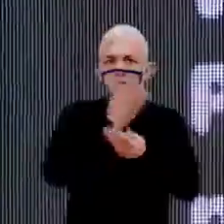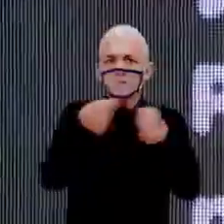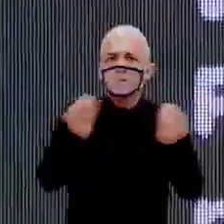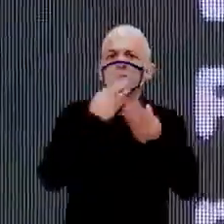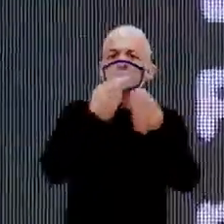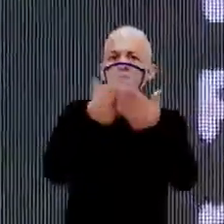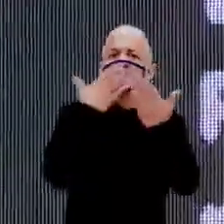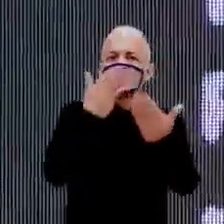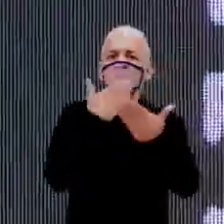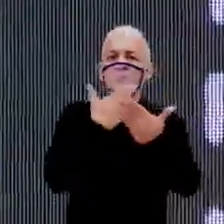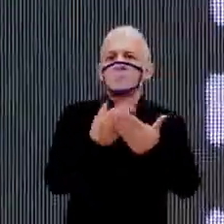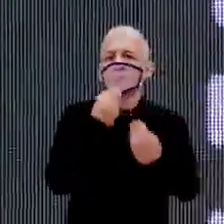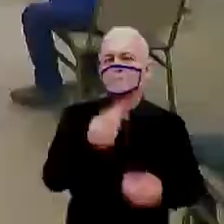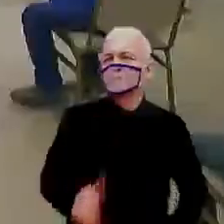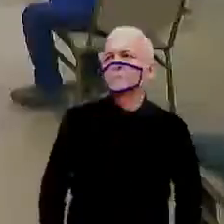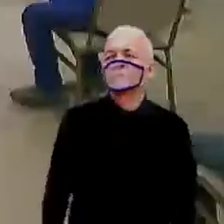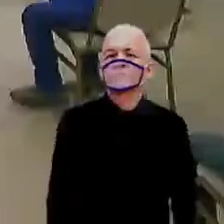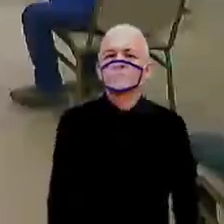y muchas gracias.